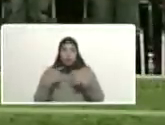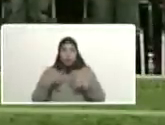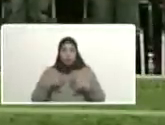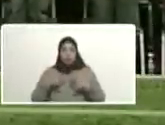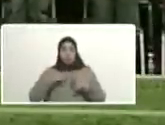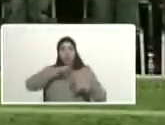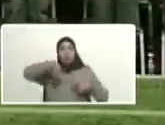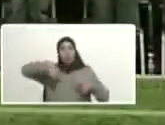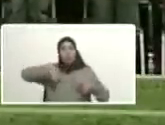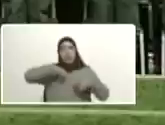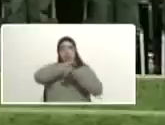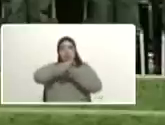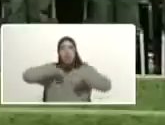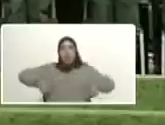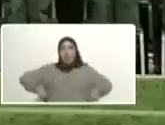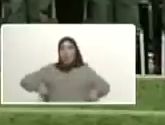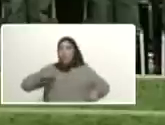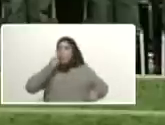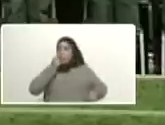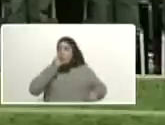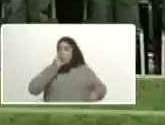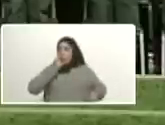de nuestra Guardia Nacional Bolivariana.